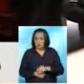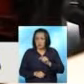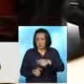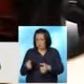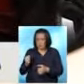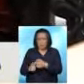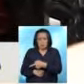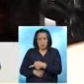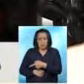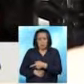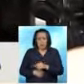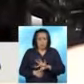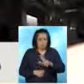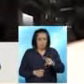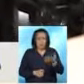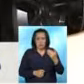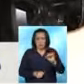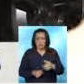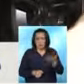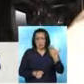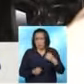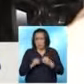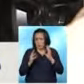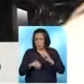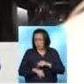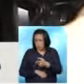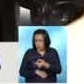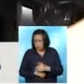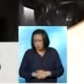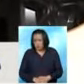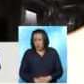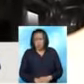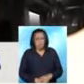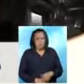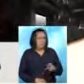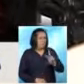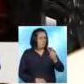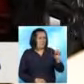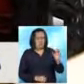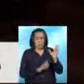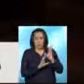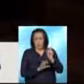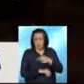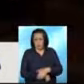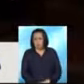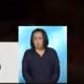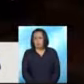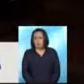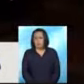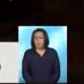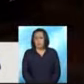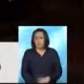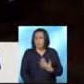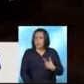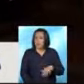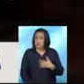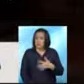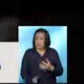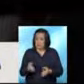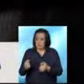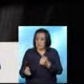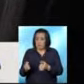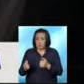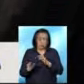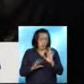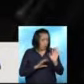vehículo, señor? Sí, robaron este carro. ¿Hace cuánto, señor? El 20 de octubre. La emergencia del auto